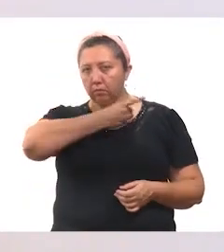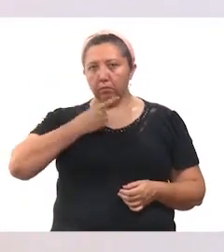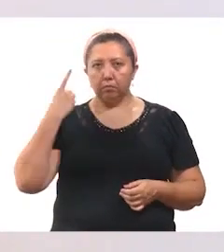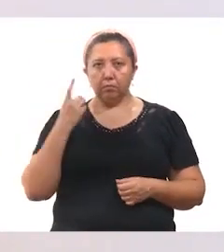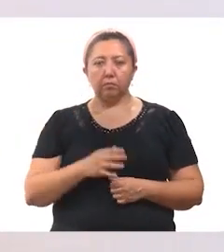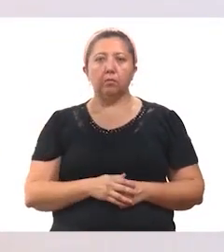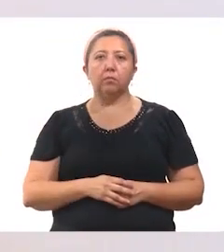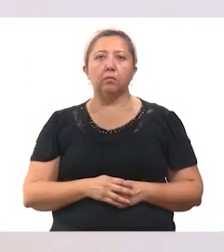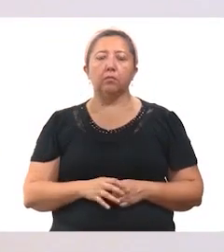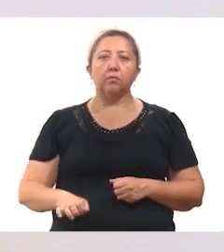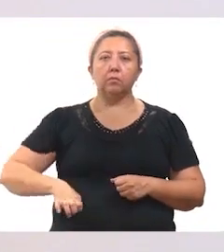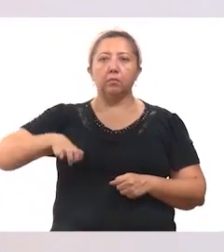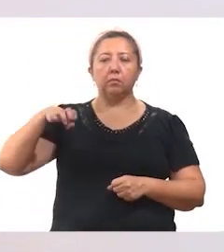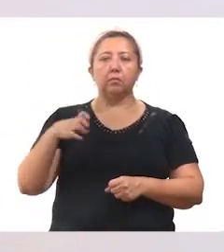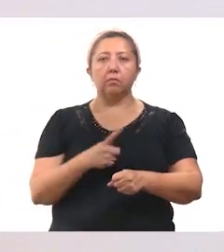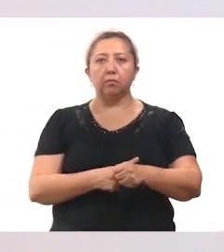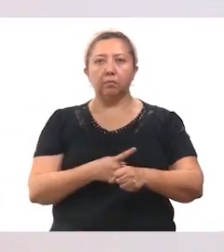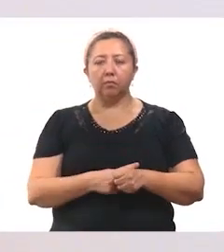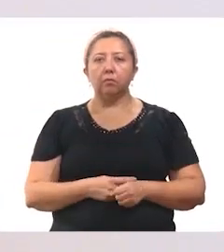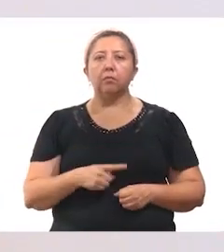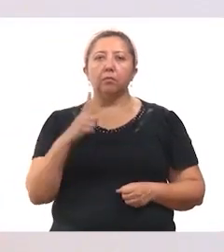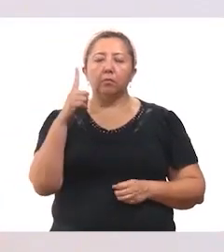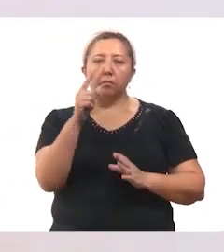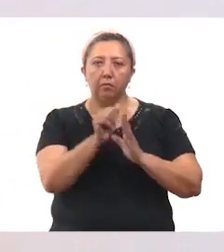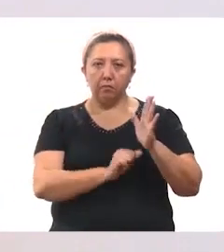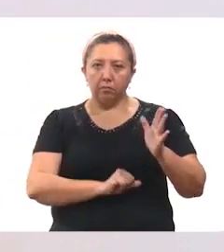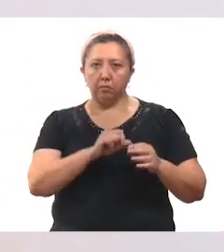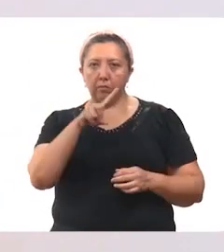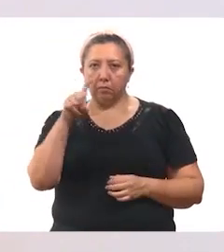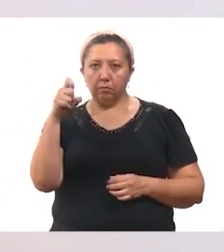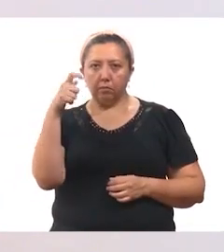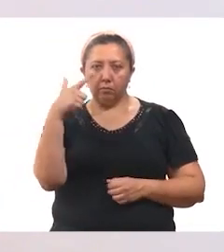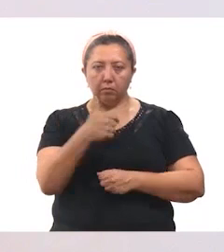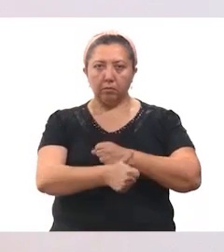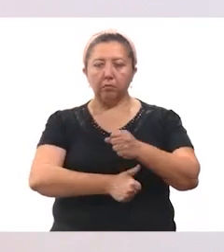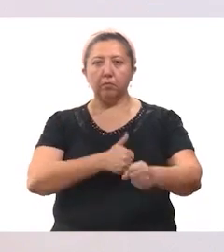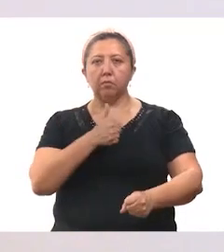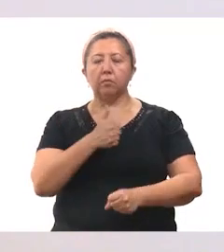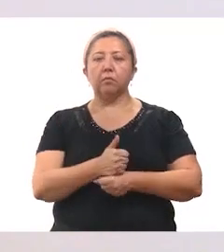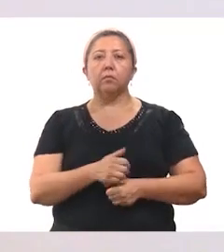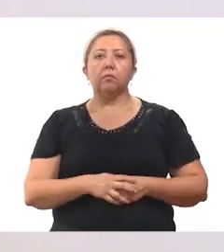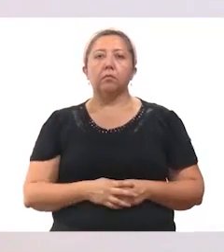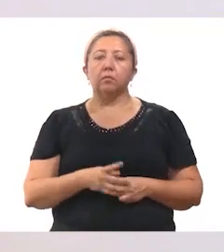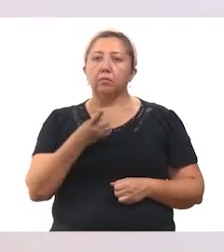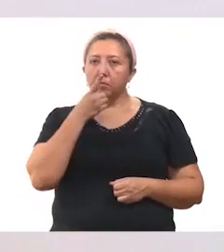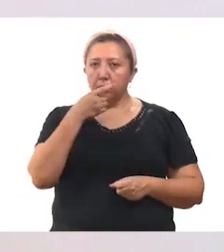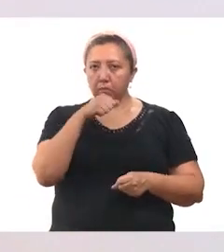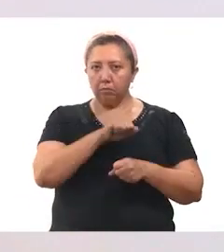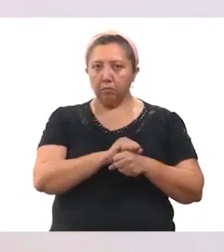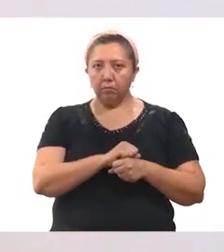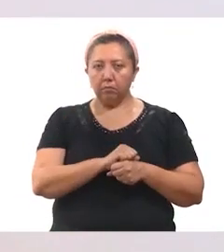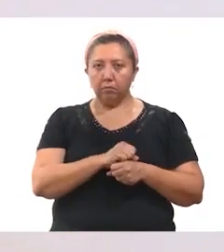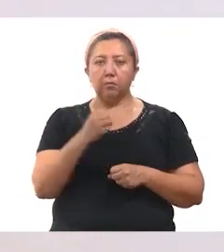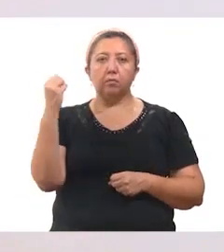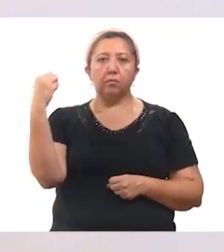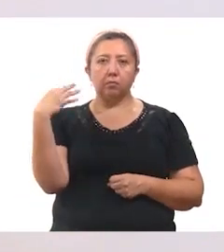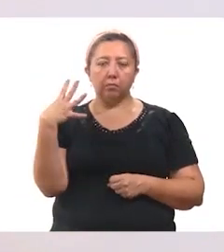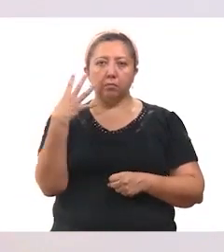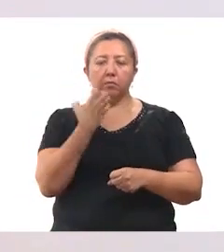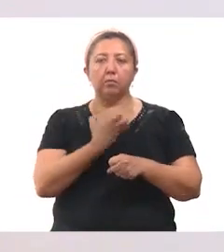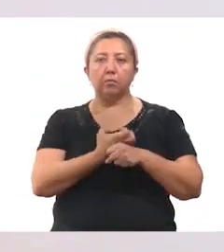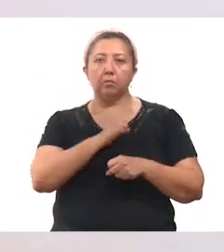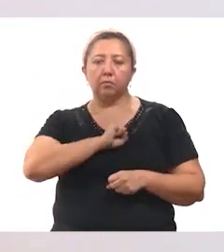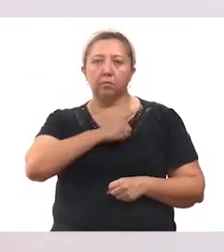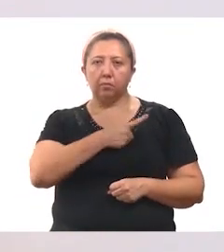de diagnóstico. El rango de edad de los casos es de 1 mes a 107 años. Los indicadores semanales